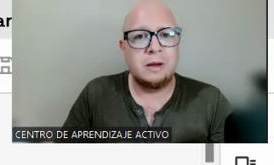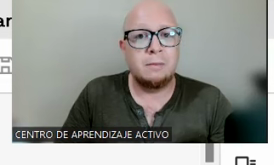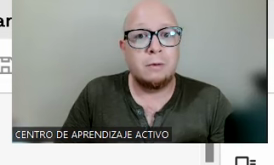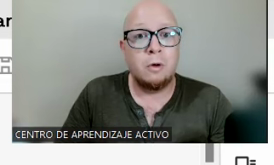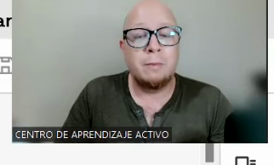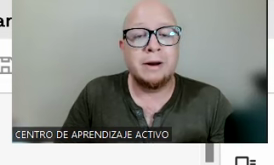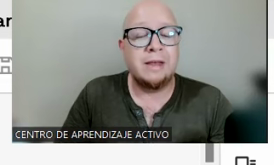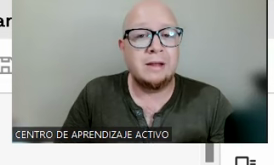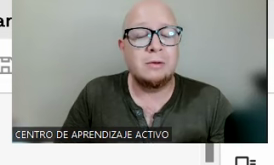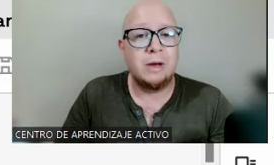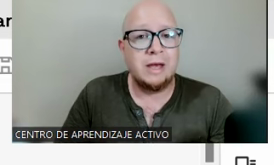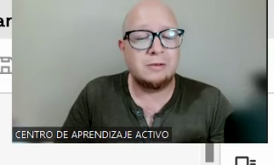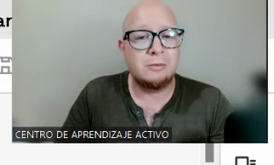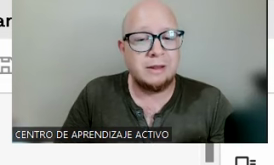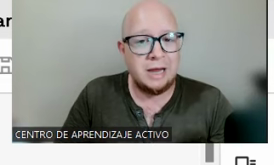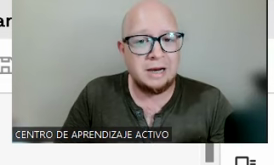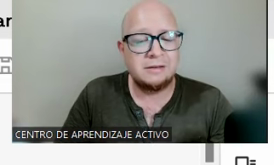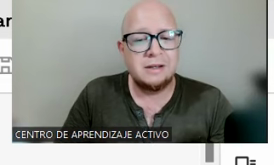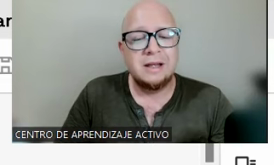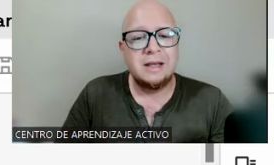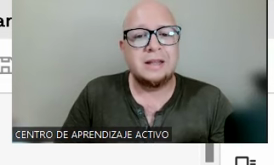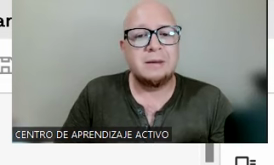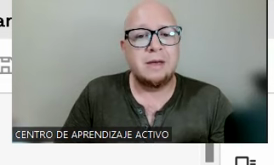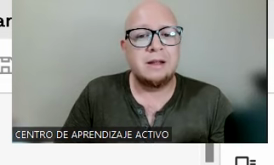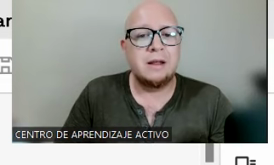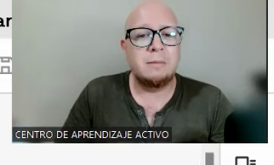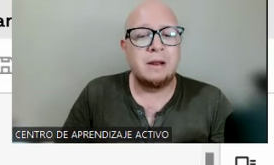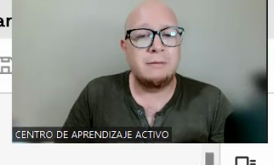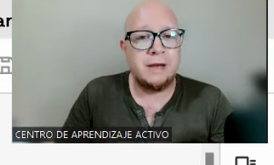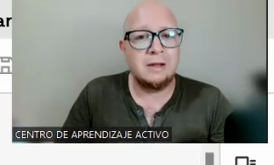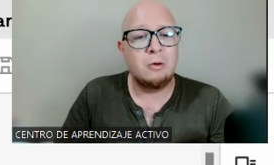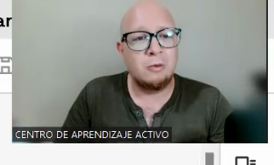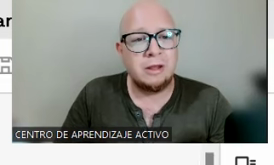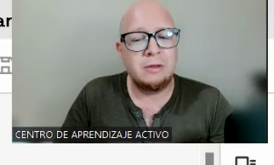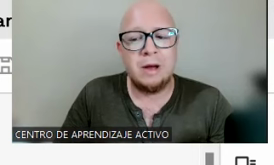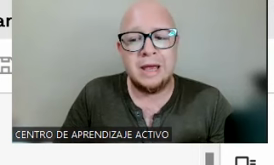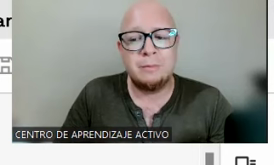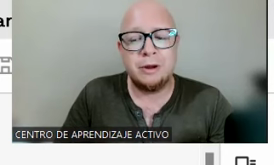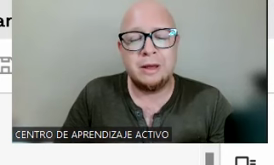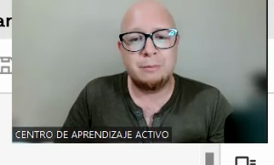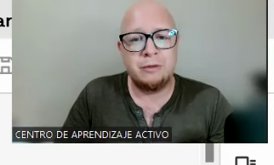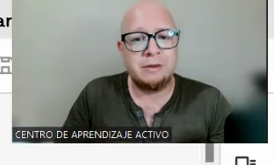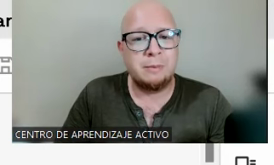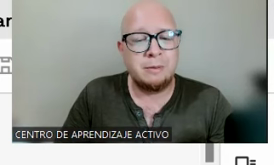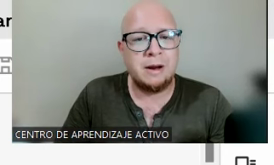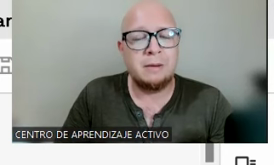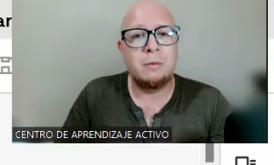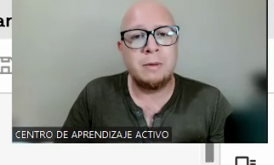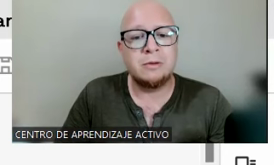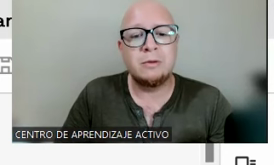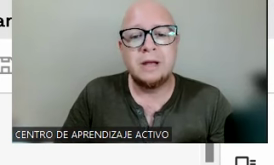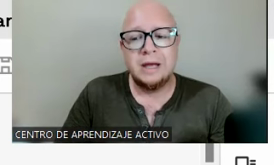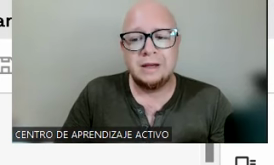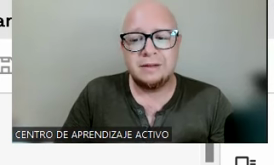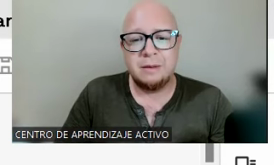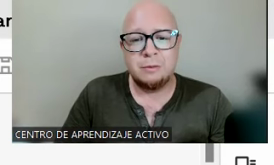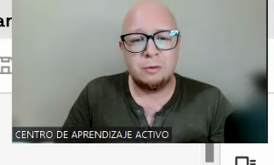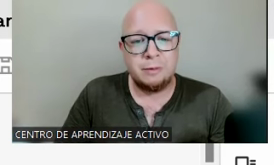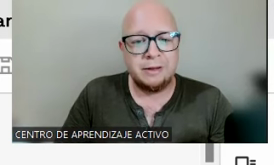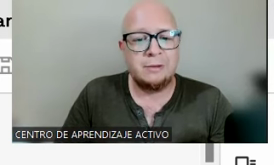compartiendo estos materiales y también verificando el contenido. Aquí, por ejemplo, en este primer momento